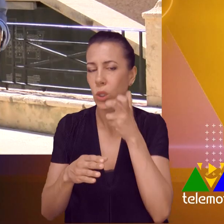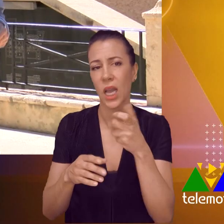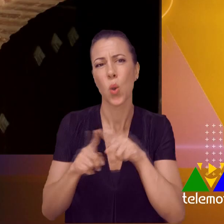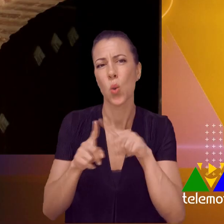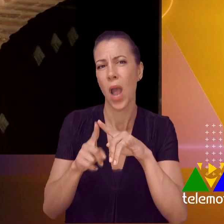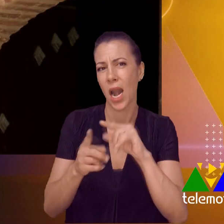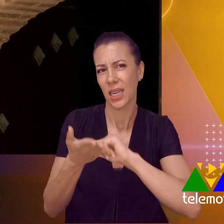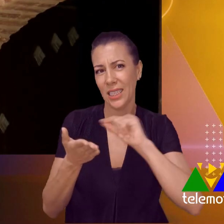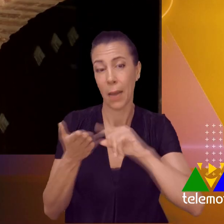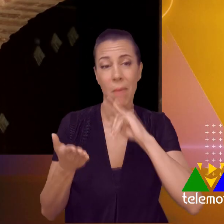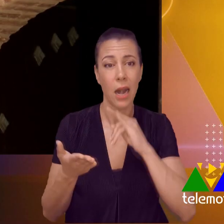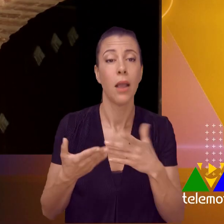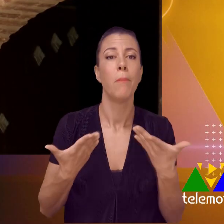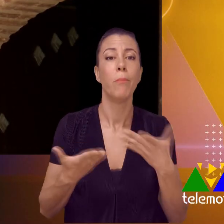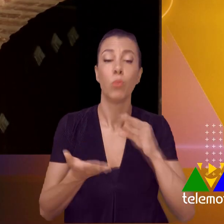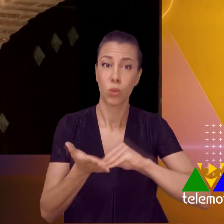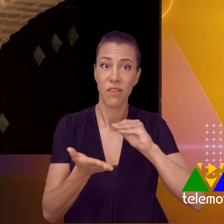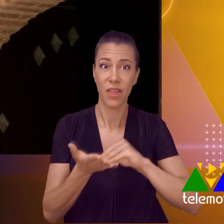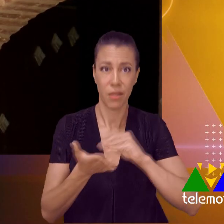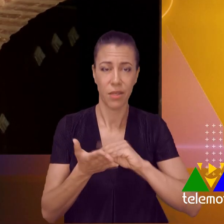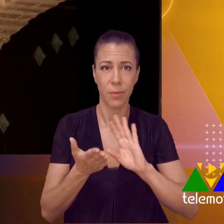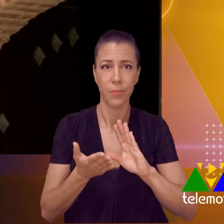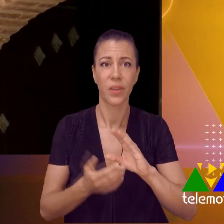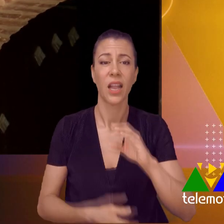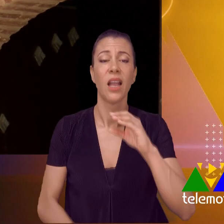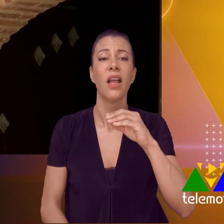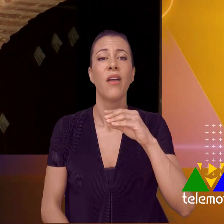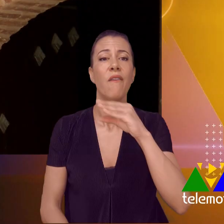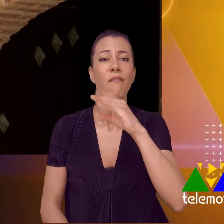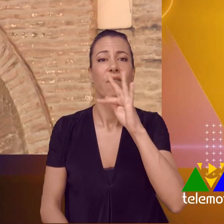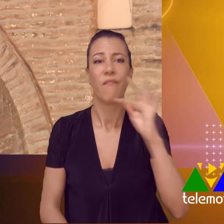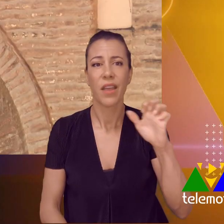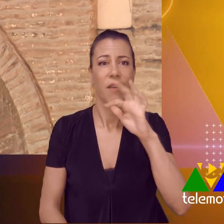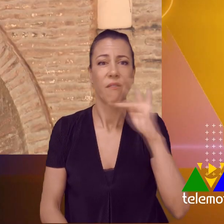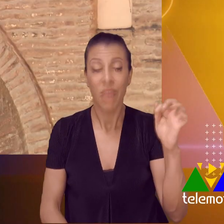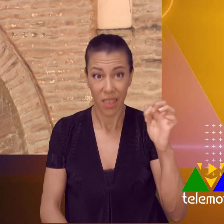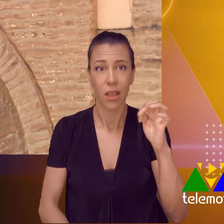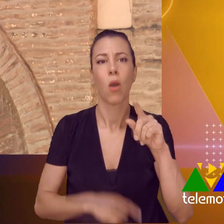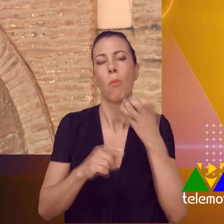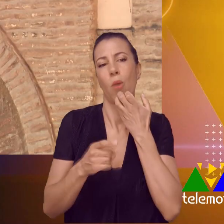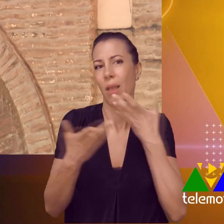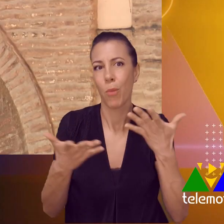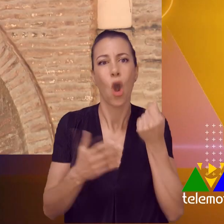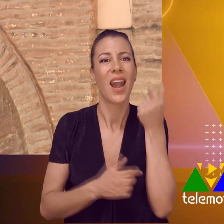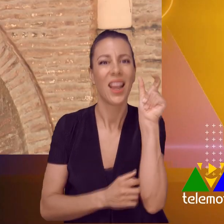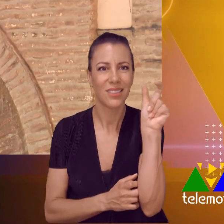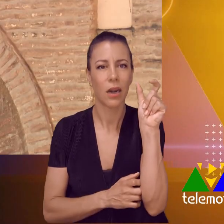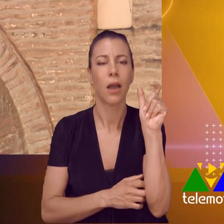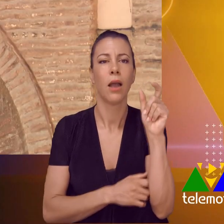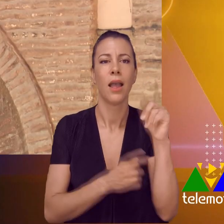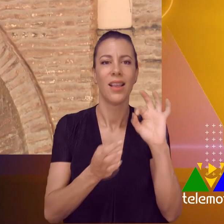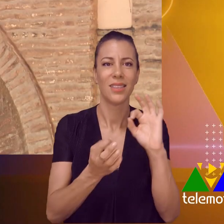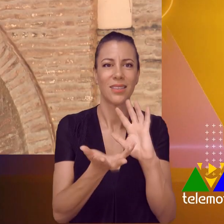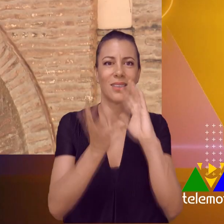deformación, mal escrito. Porque muchas veces la C cedilla ellos la traducen como X, y ellos usaban,